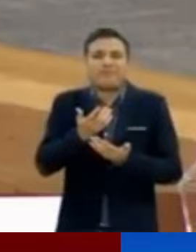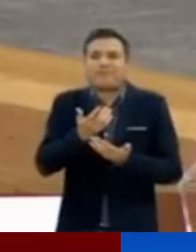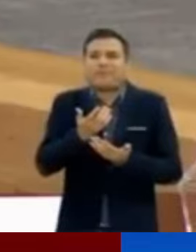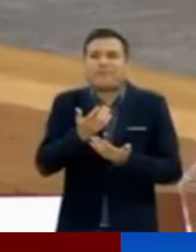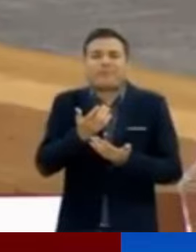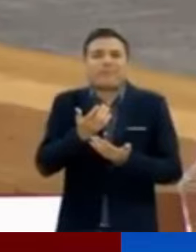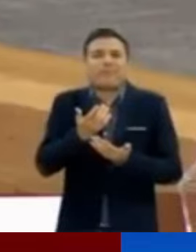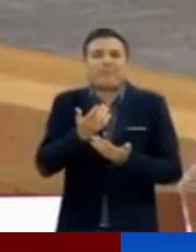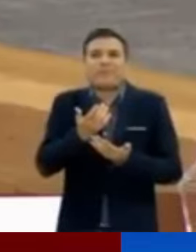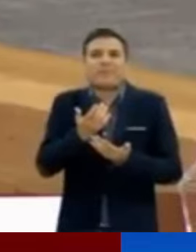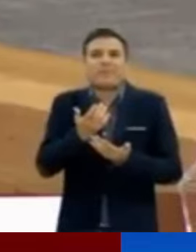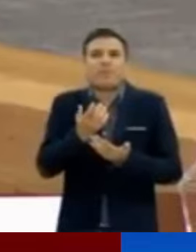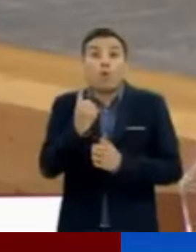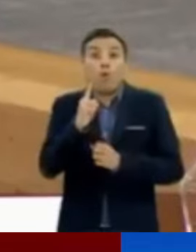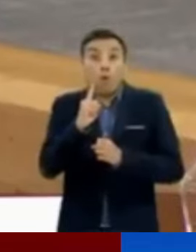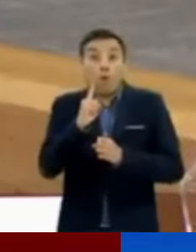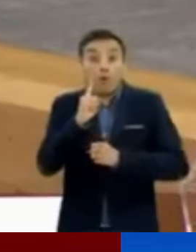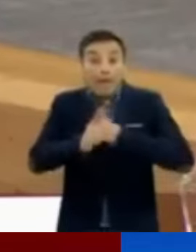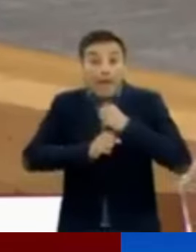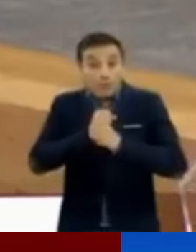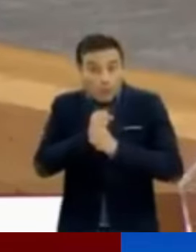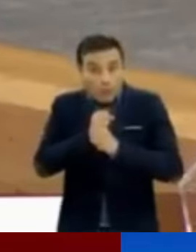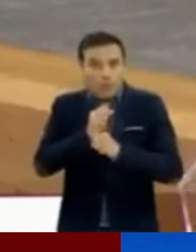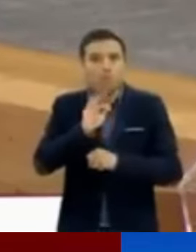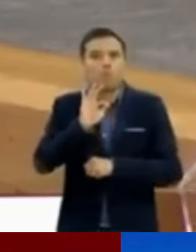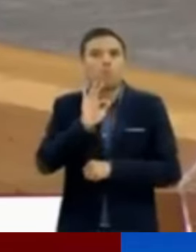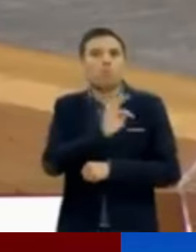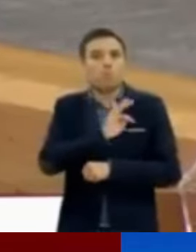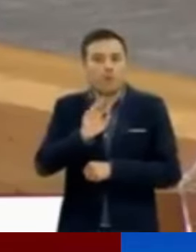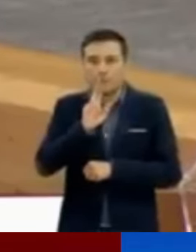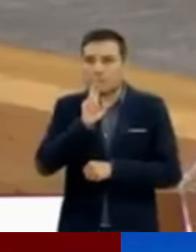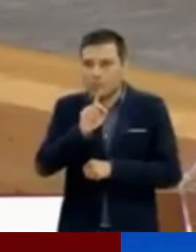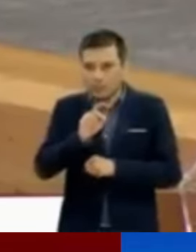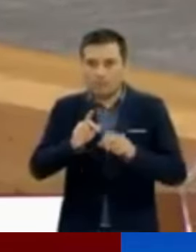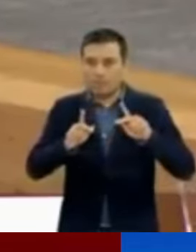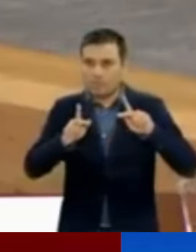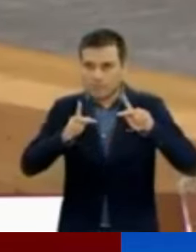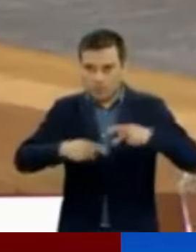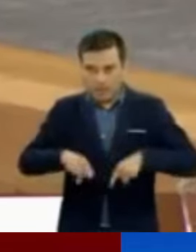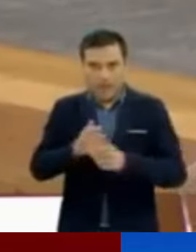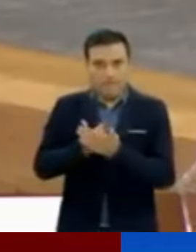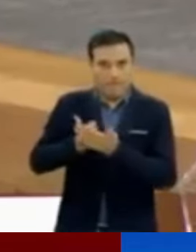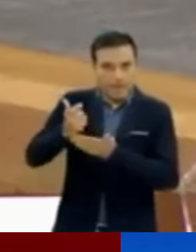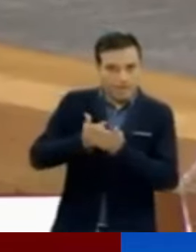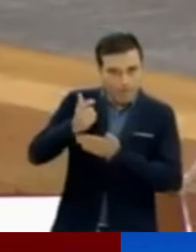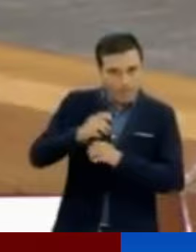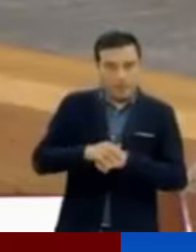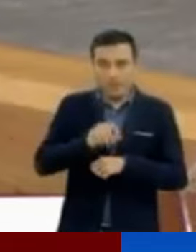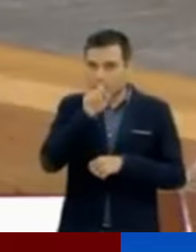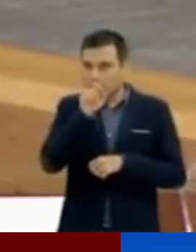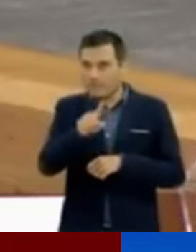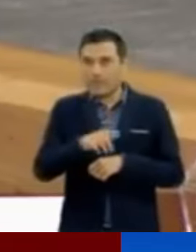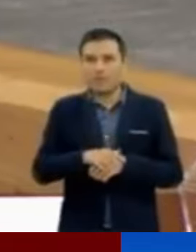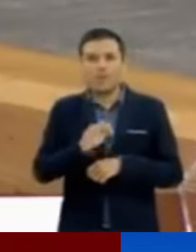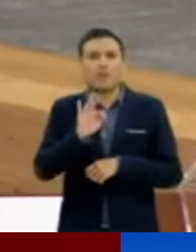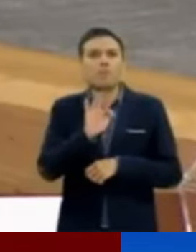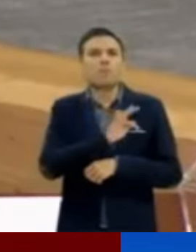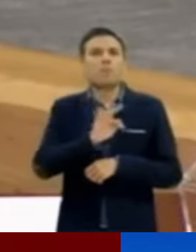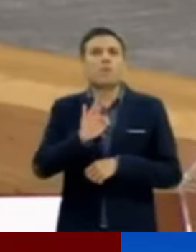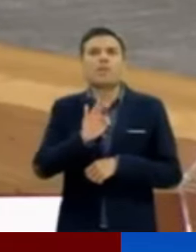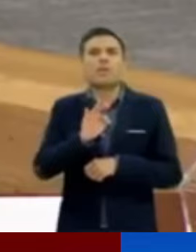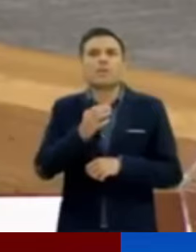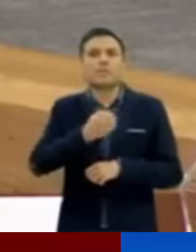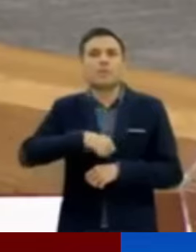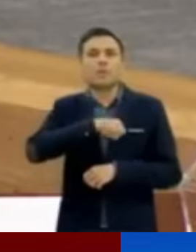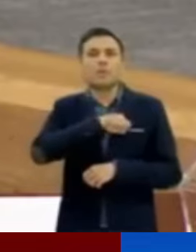haber cubierto casi un año de lo que se aporta por cuotas obrero-patronales, cubrir 8 veces el presupuesto destinado para